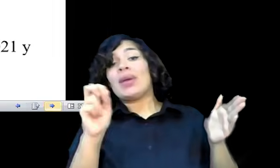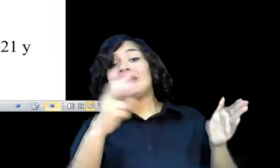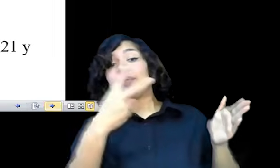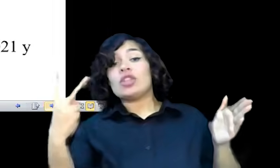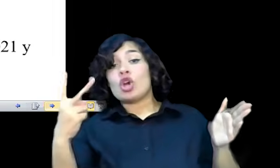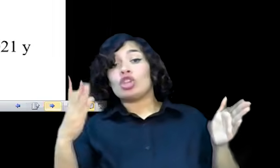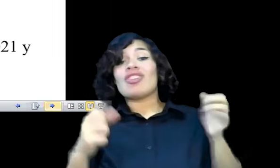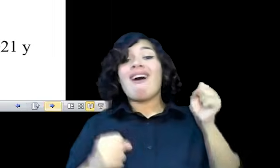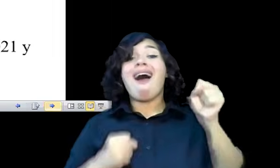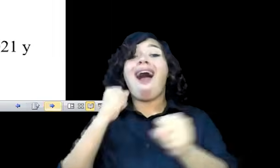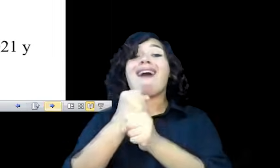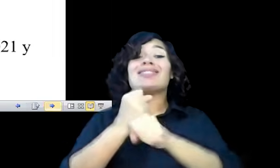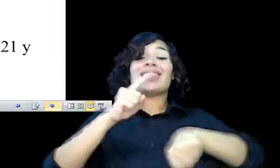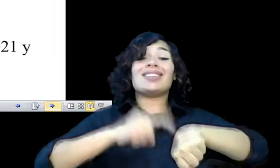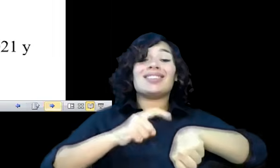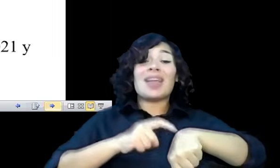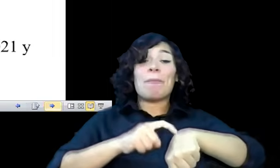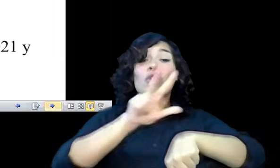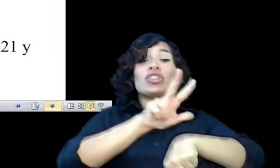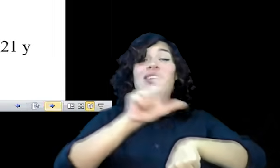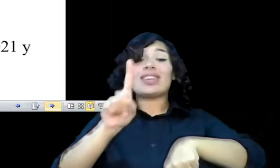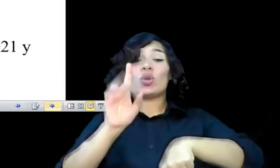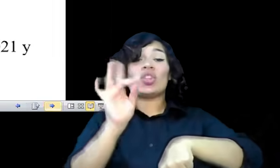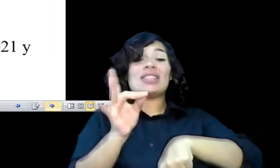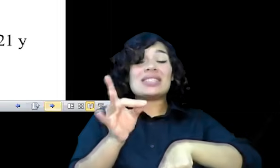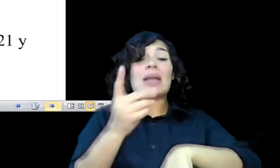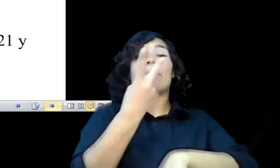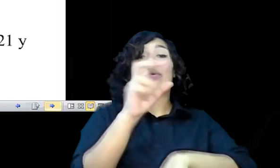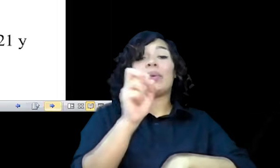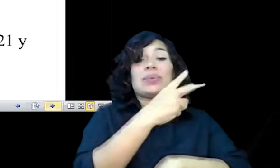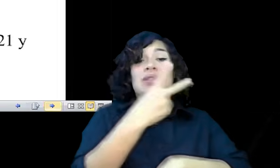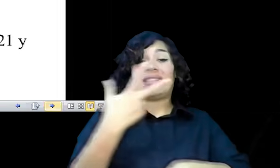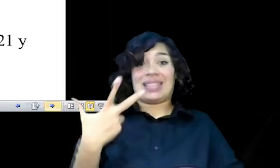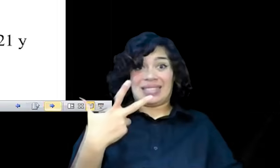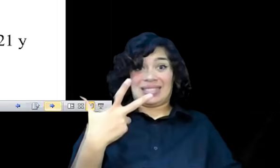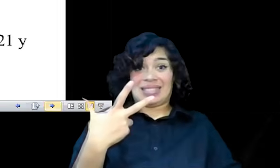31/12 del 2023. No hacía falta que lo hubiera pagado en término.